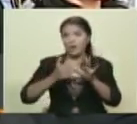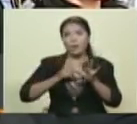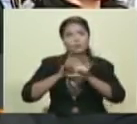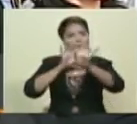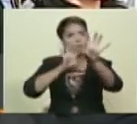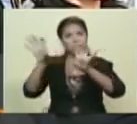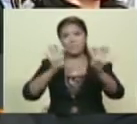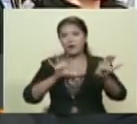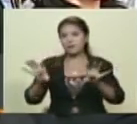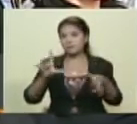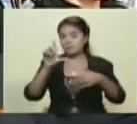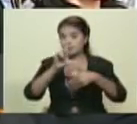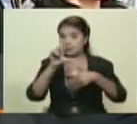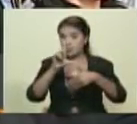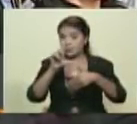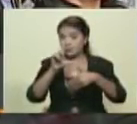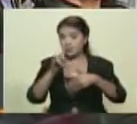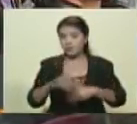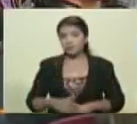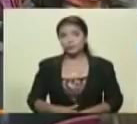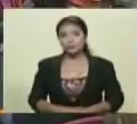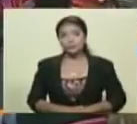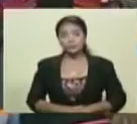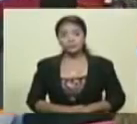país latinoamericano y caribeño.